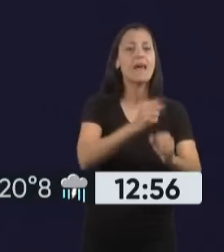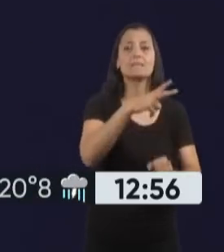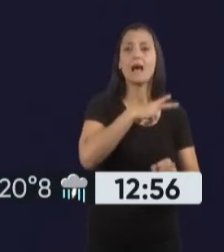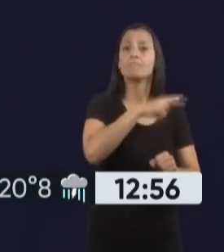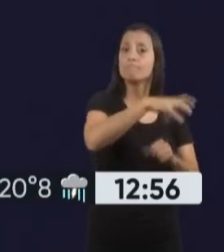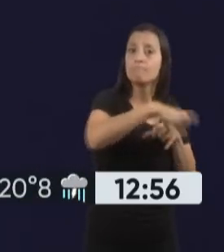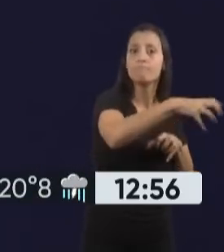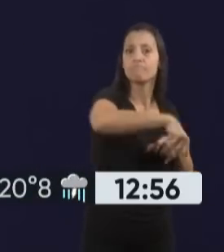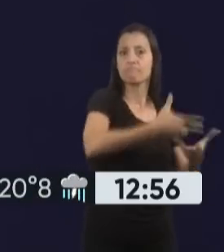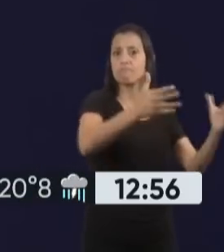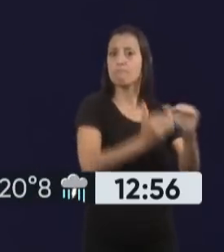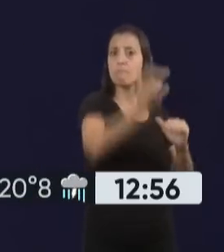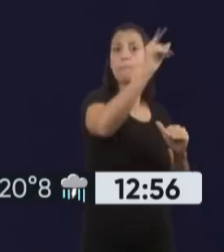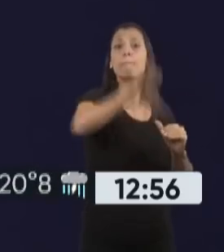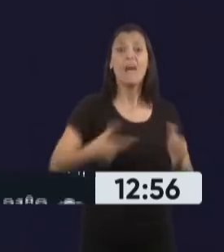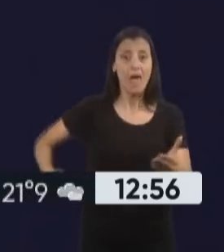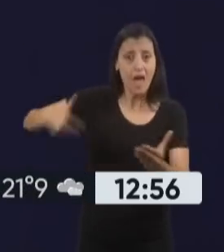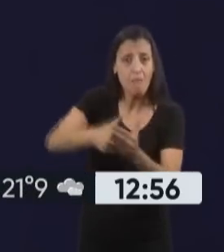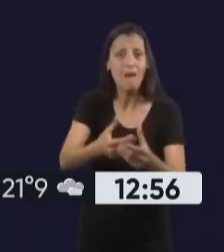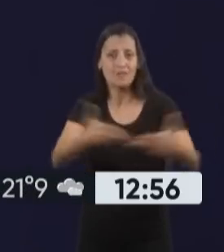privado, lo que implica mayor inversión